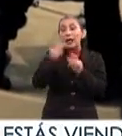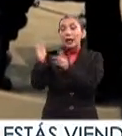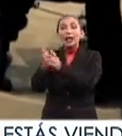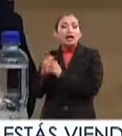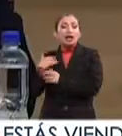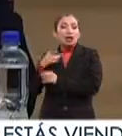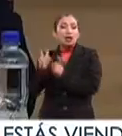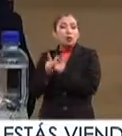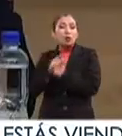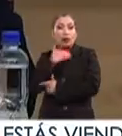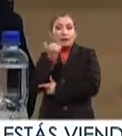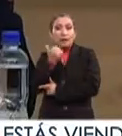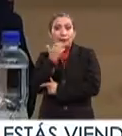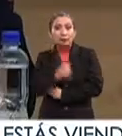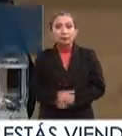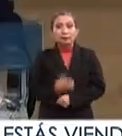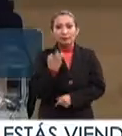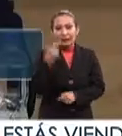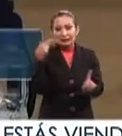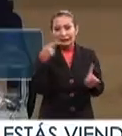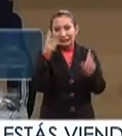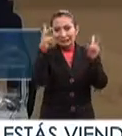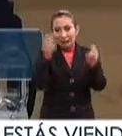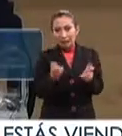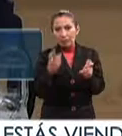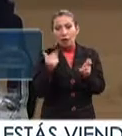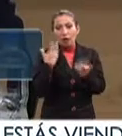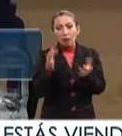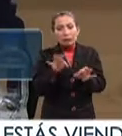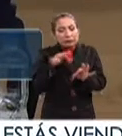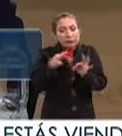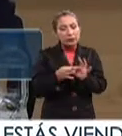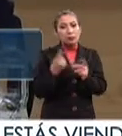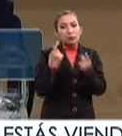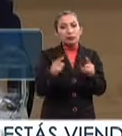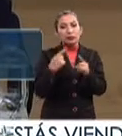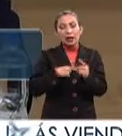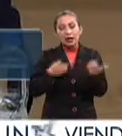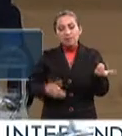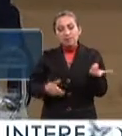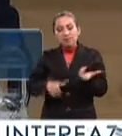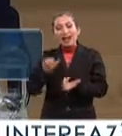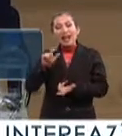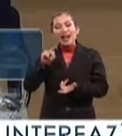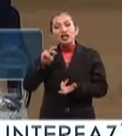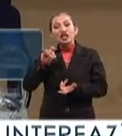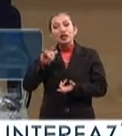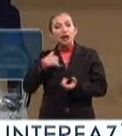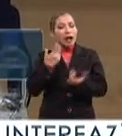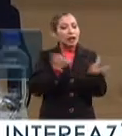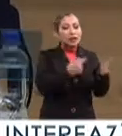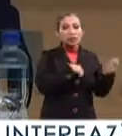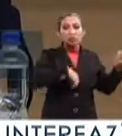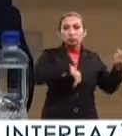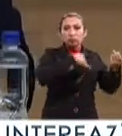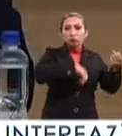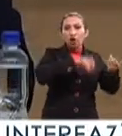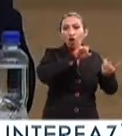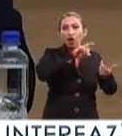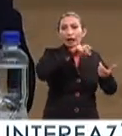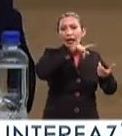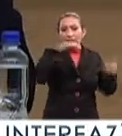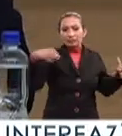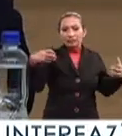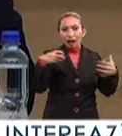banda alemana. Yo creo que este tema de que se consolida la música electrónica con la música orquestal